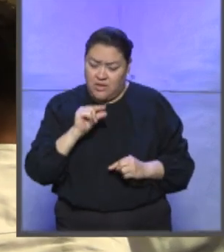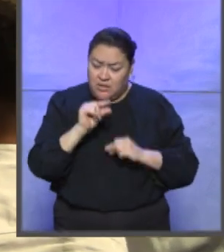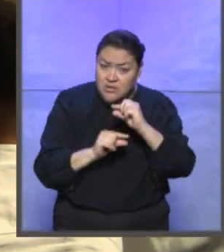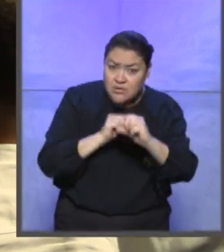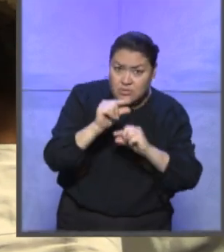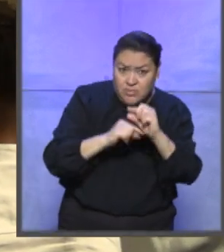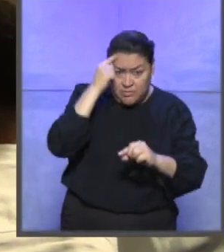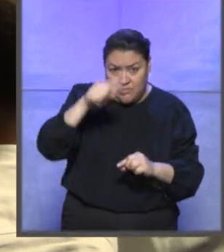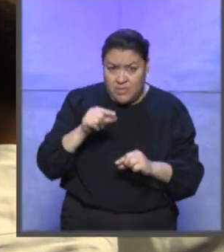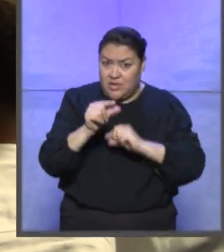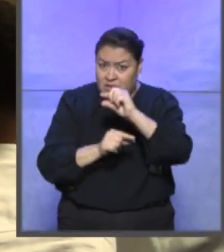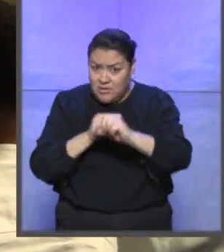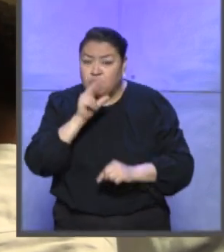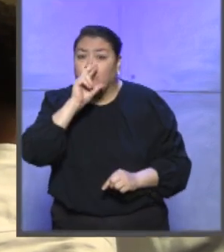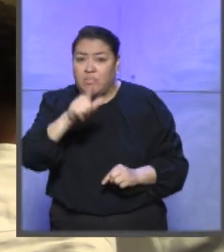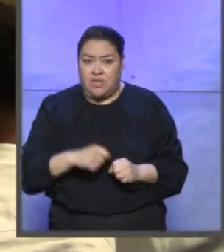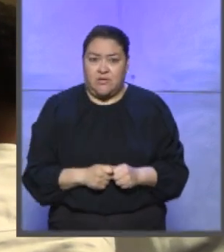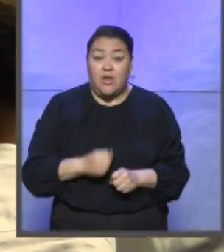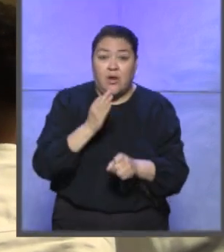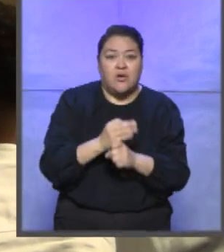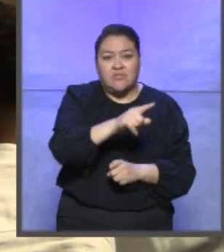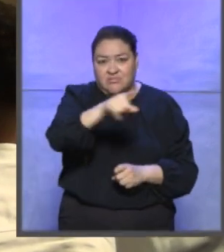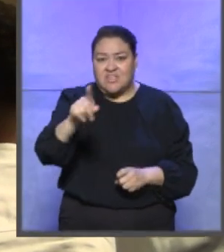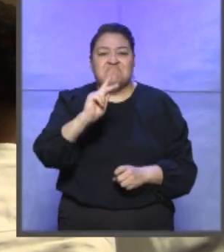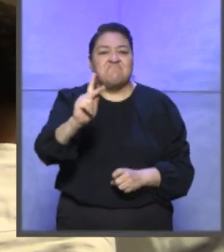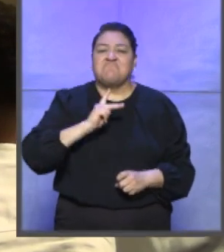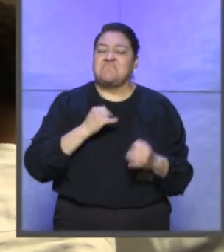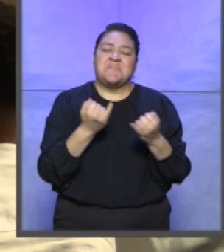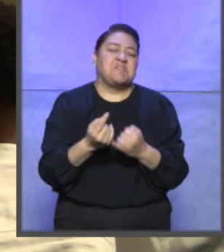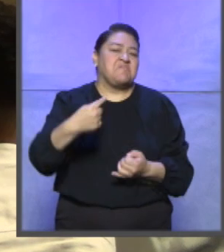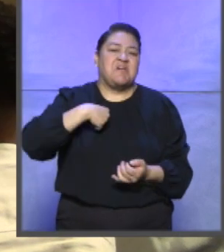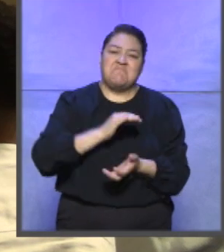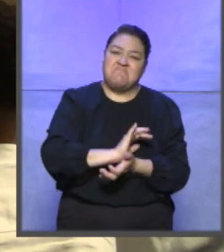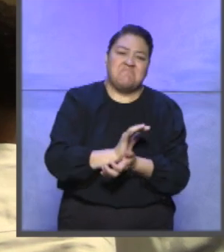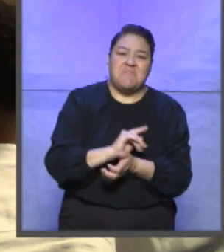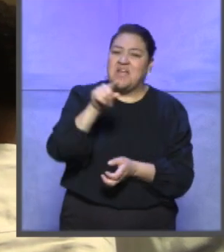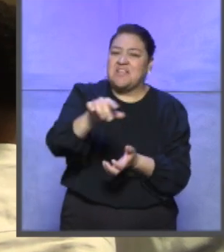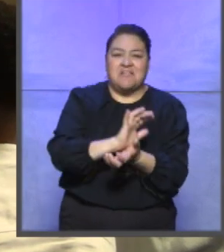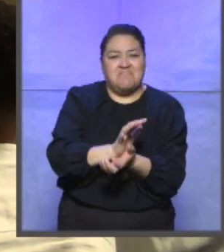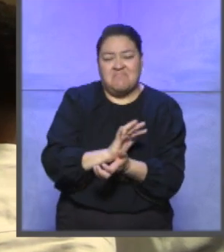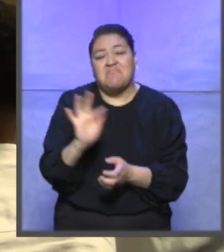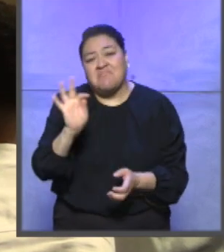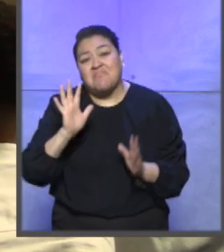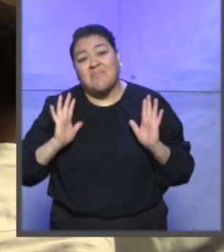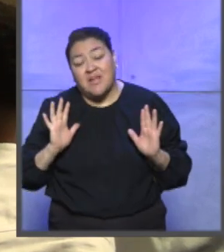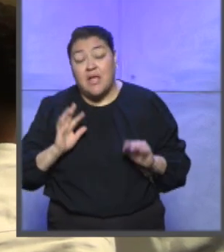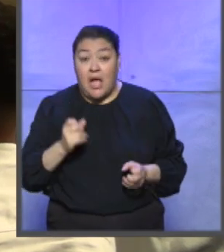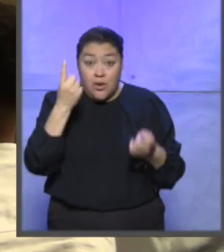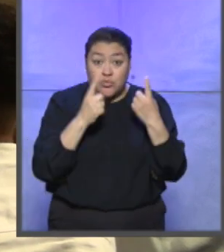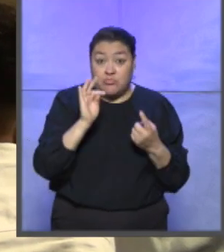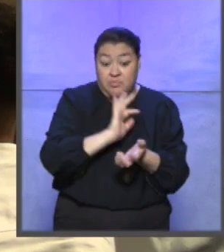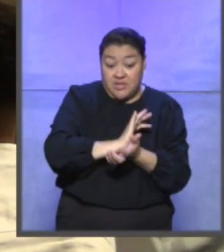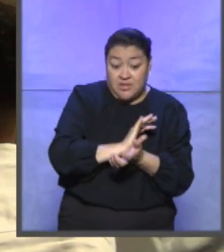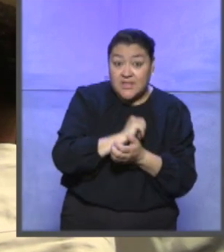Pequeños pasos a la vez que podemos ir sumándonos. Porque yo creo que todos aquí hemos vivido en algún momento un proceso de discriminación. Pero además, si no lo hemos